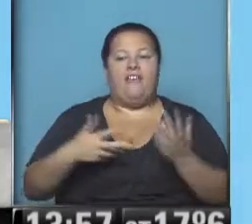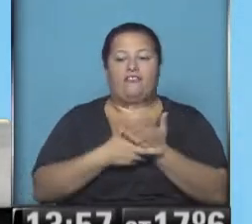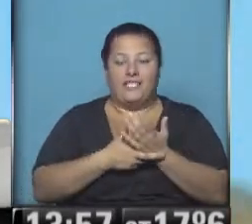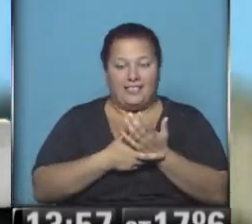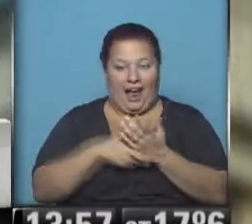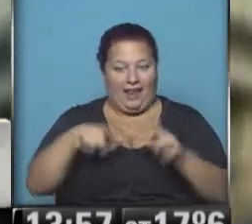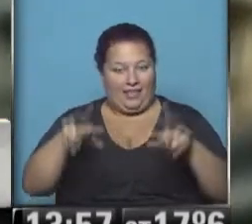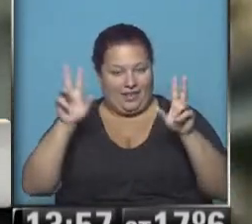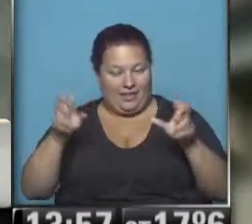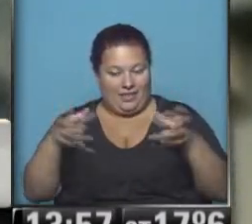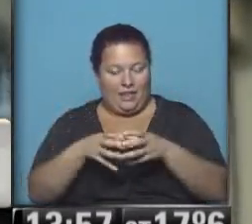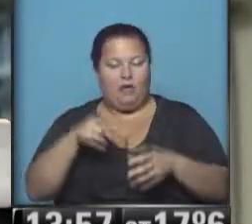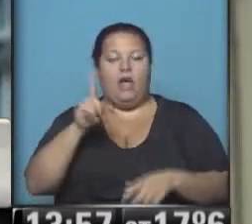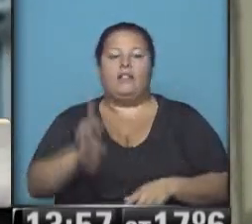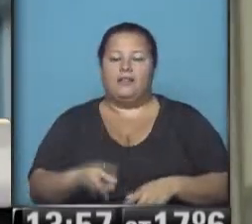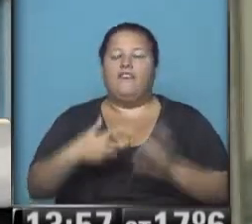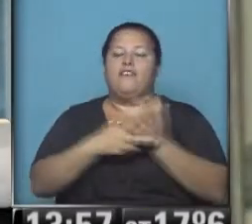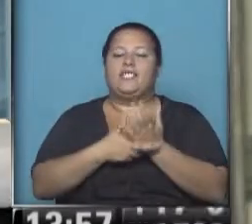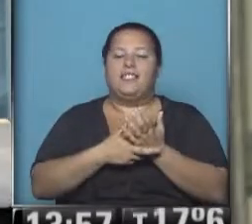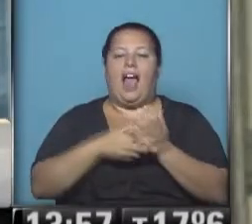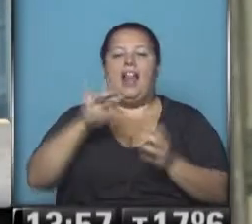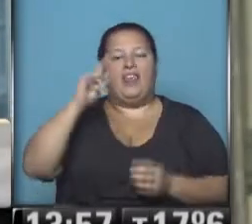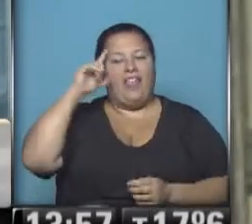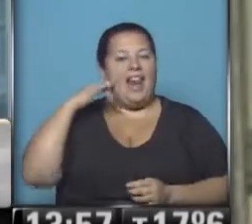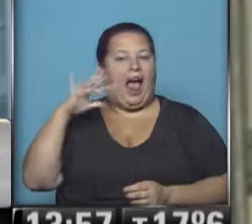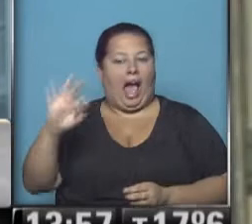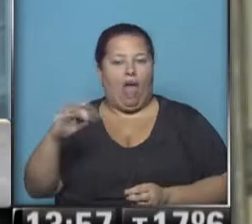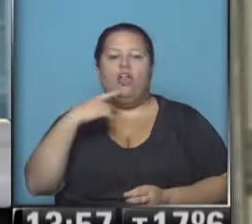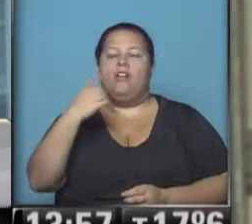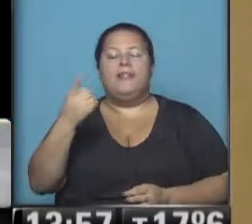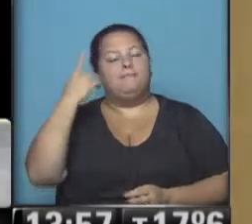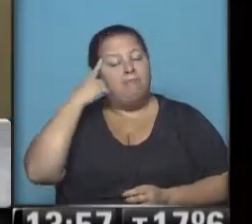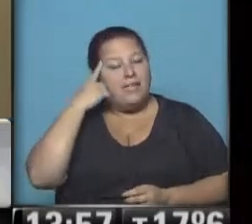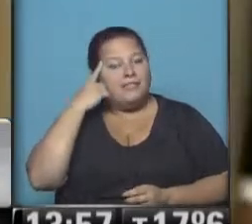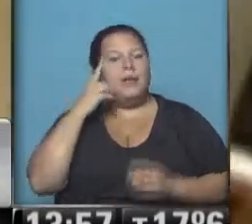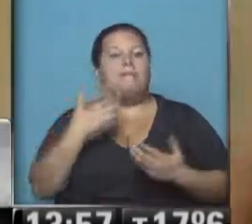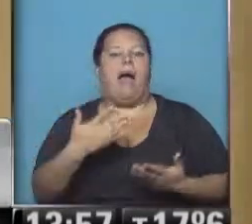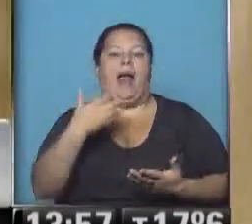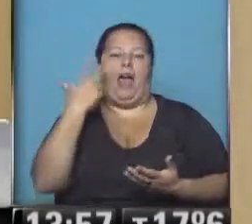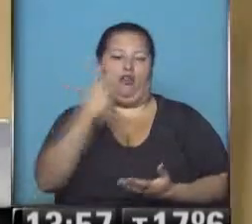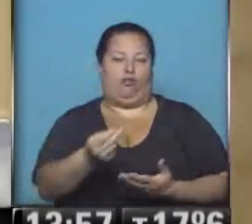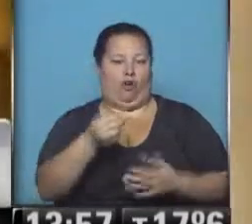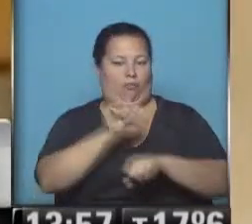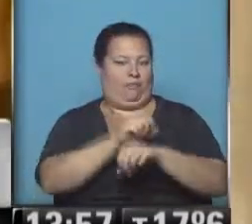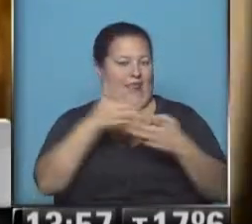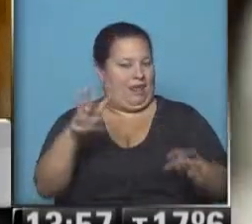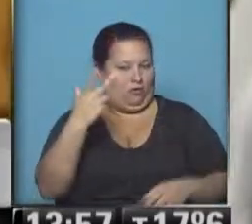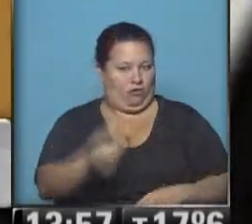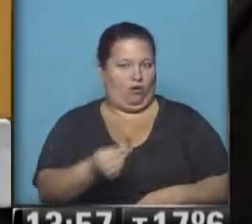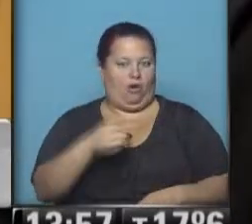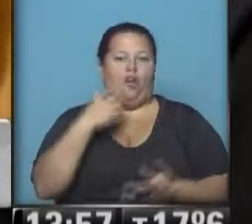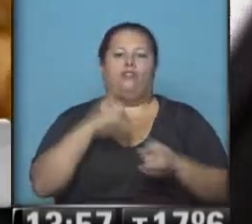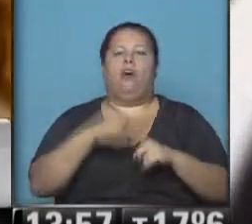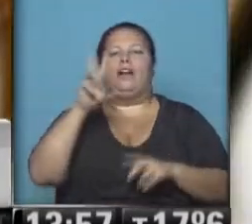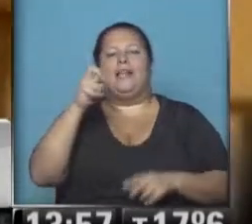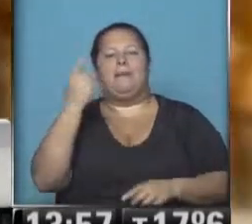esta causa. Así es, se trata del fiscal Federico Delgado, quien había considerado justamente para denegar la exención el poder